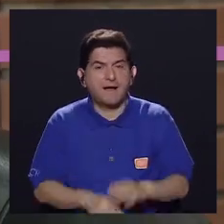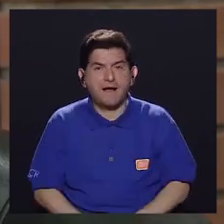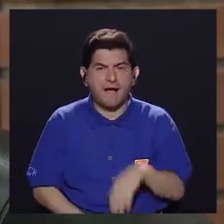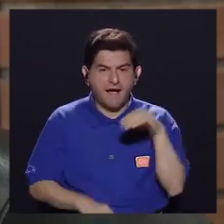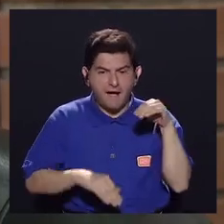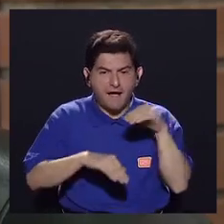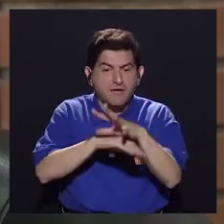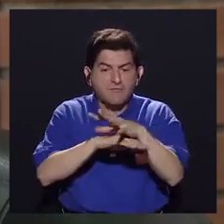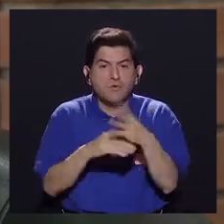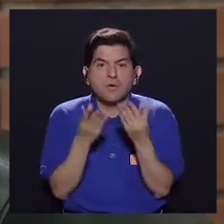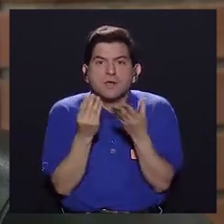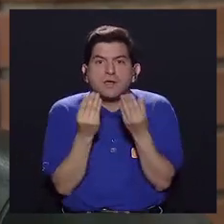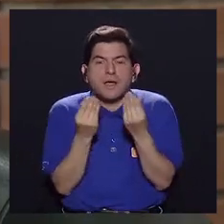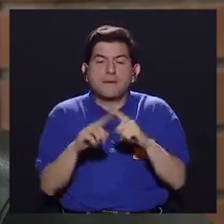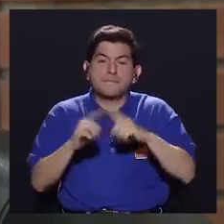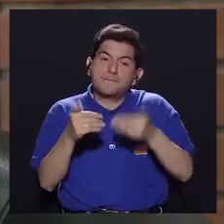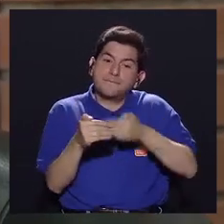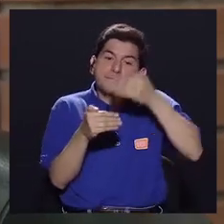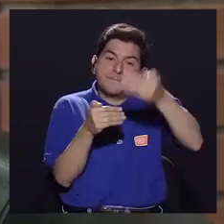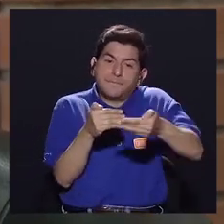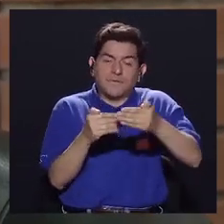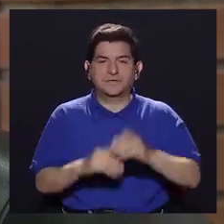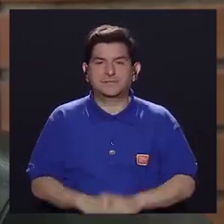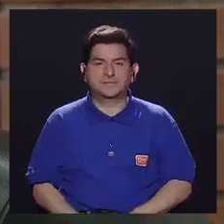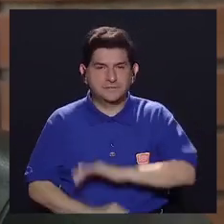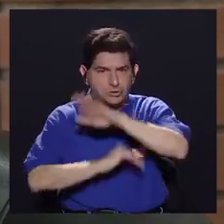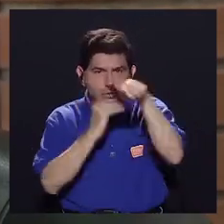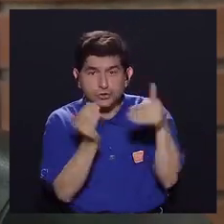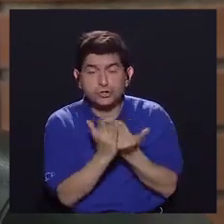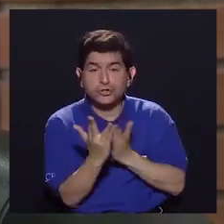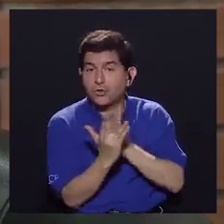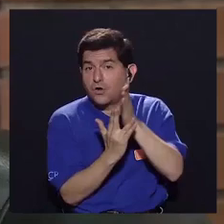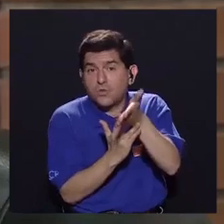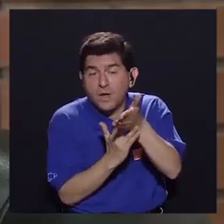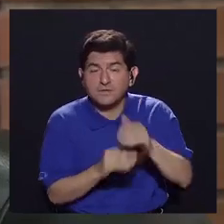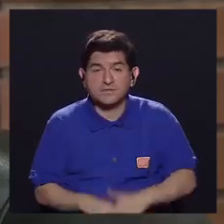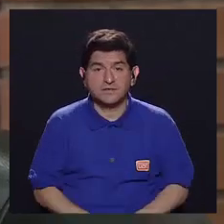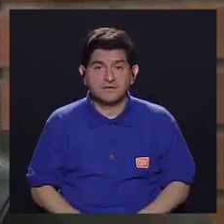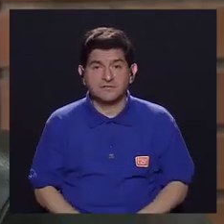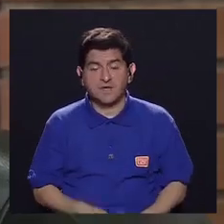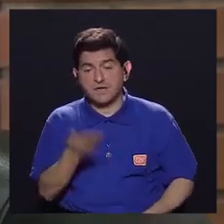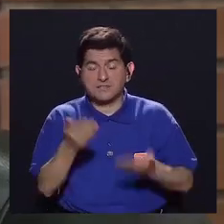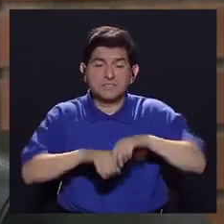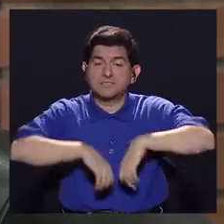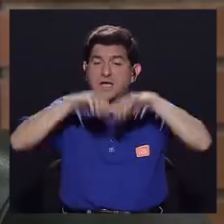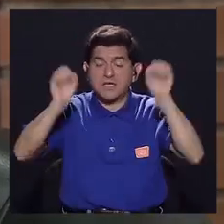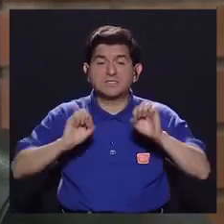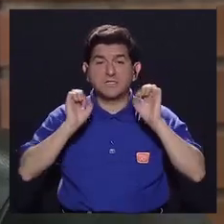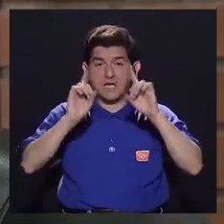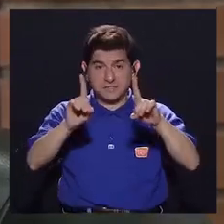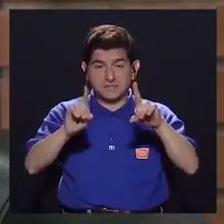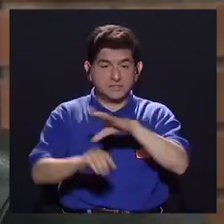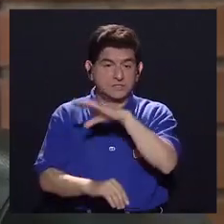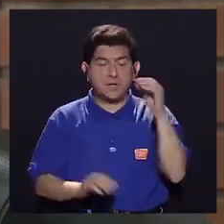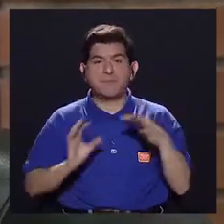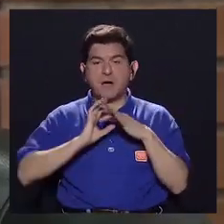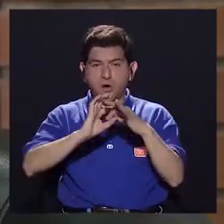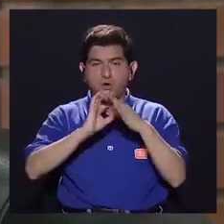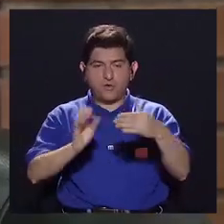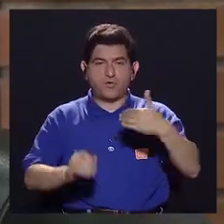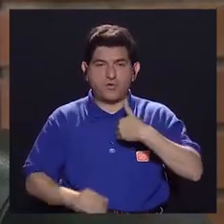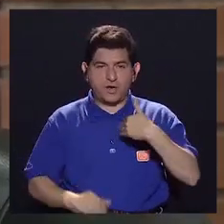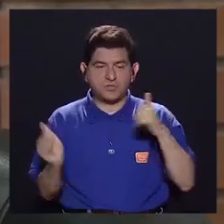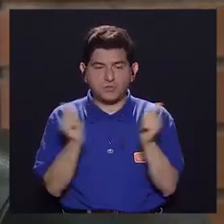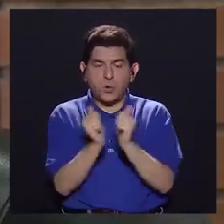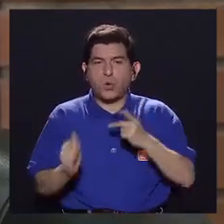ende incide en su temor. Pero por otro lado, si todo es a través, digamos, del sistema educativo o de la relación